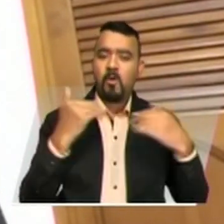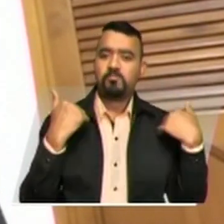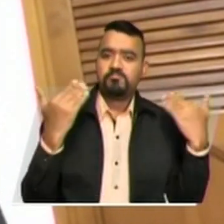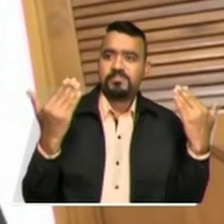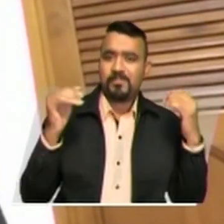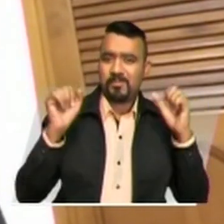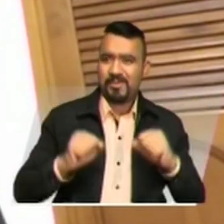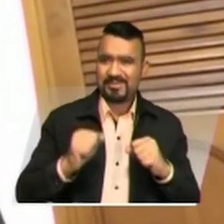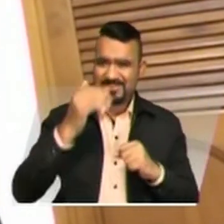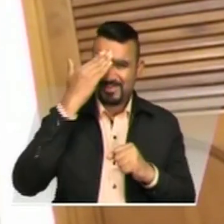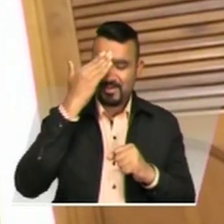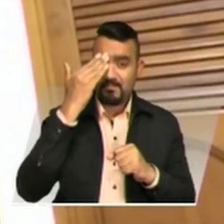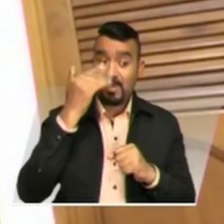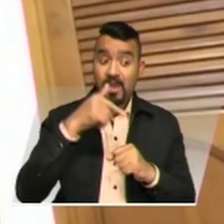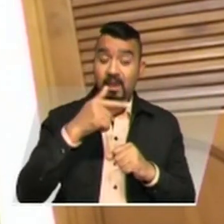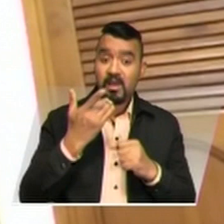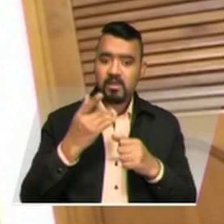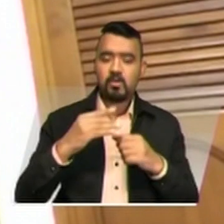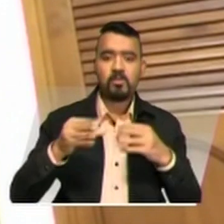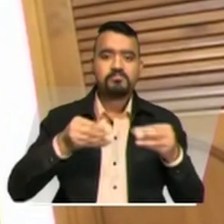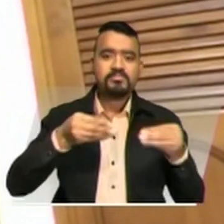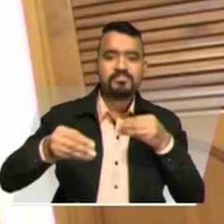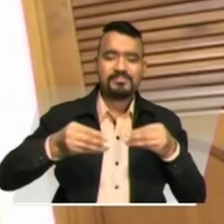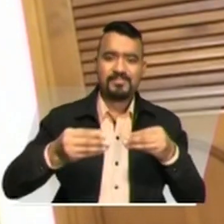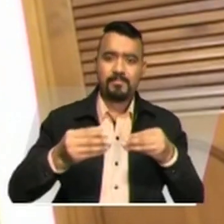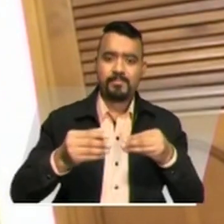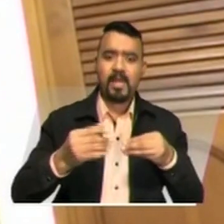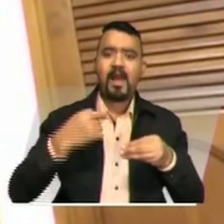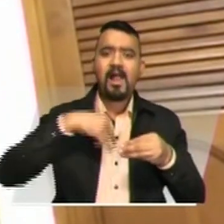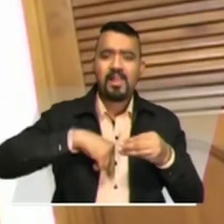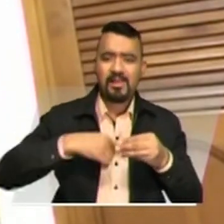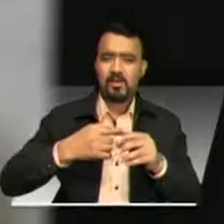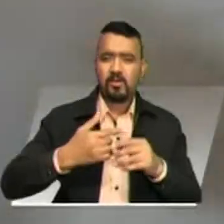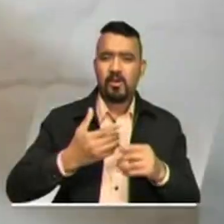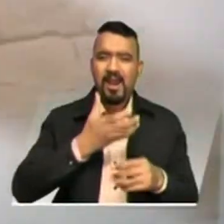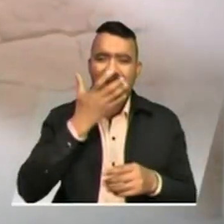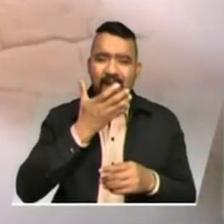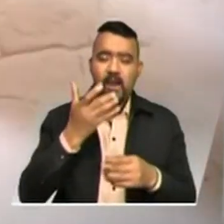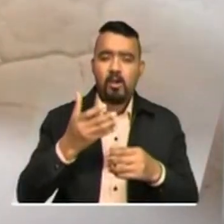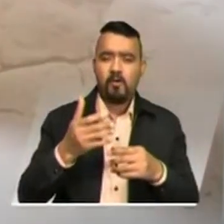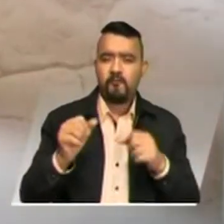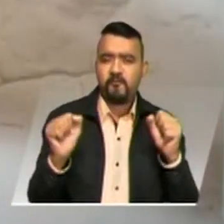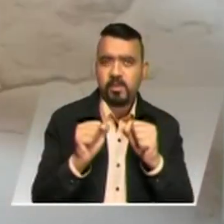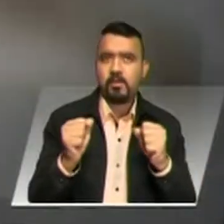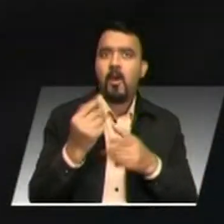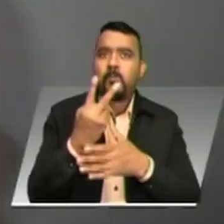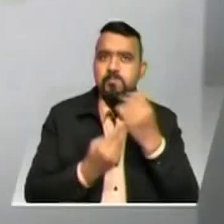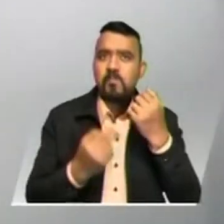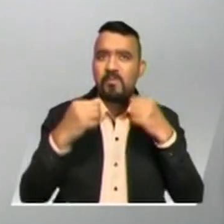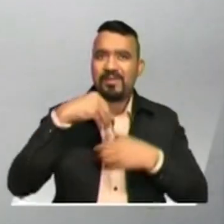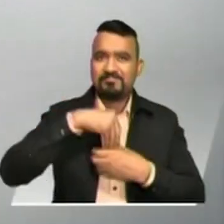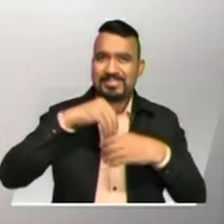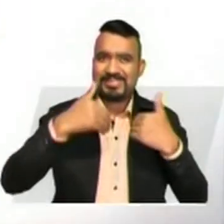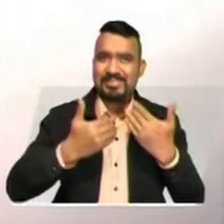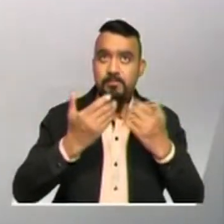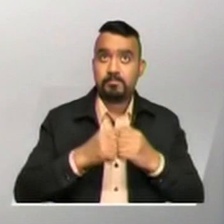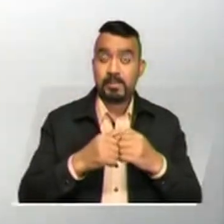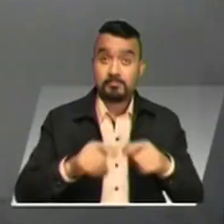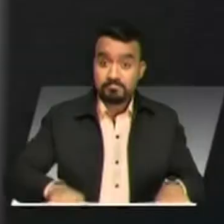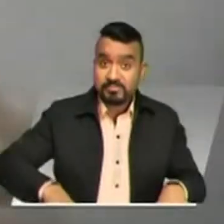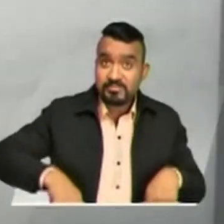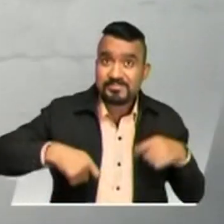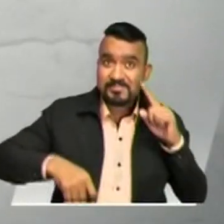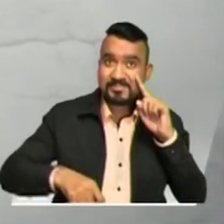principalmente también presenta mecanismos de termorregulación y de sujeción muscular se trata de un traje y un guante diseñados en